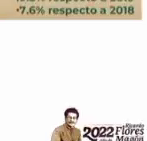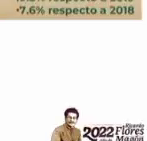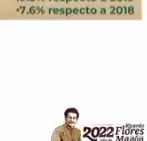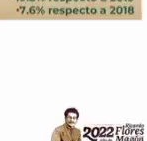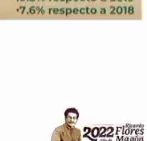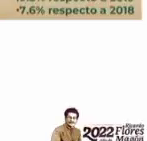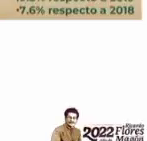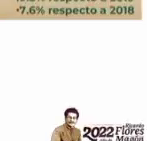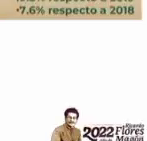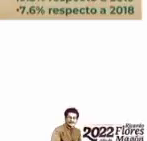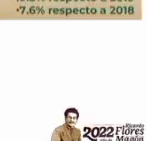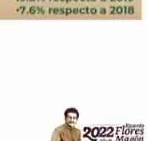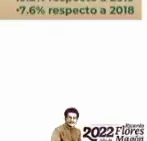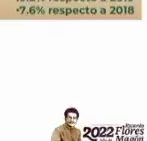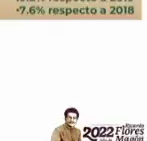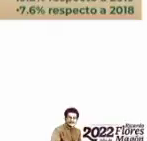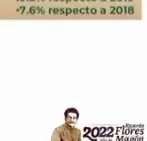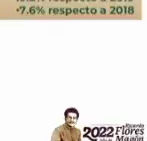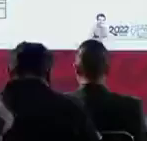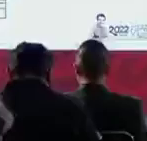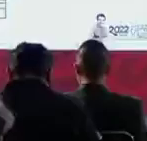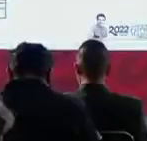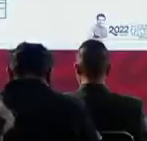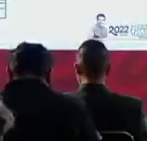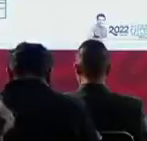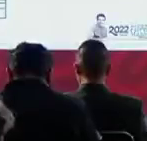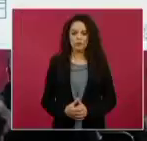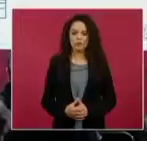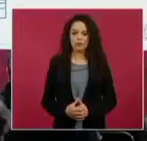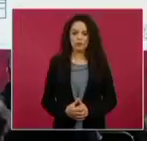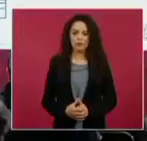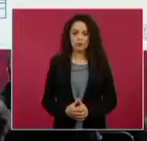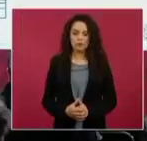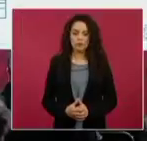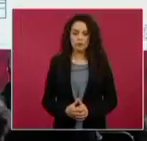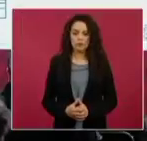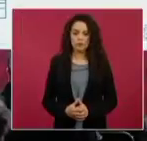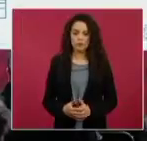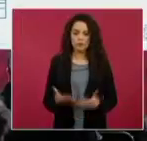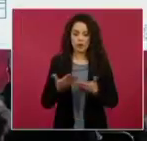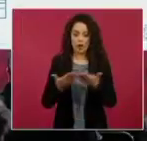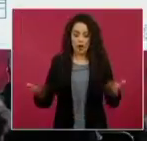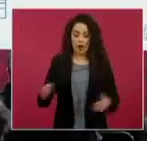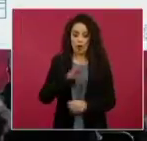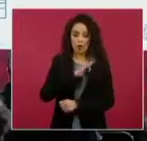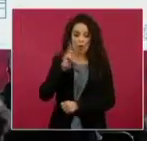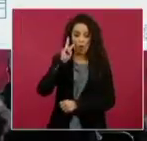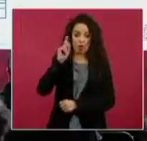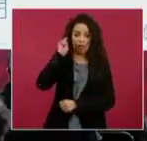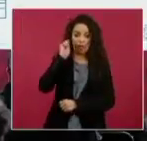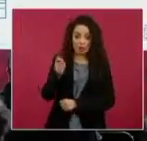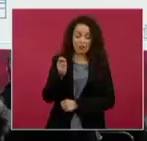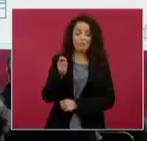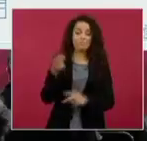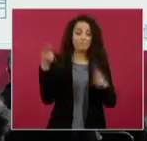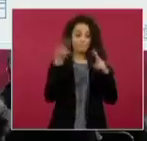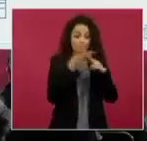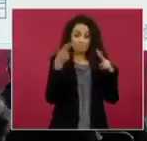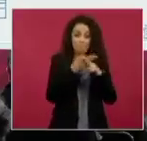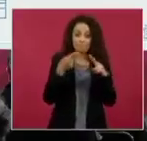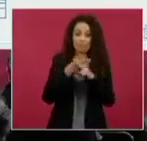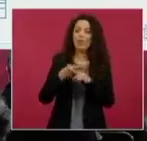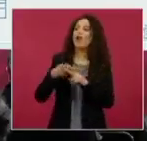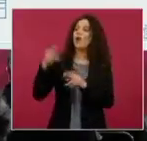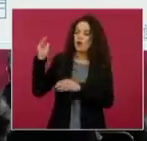de 2021 y ahora tenemos esta baja consistente en los homicidios, en lo